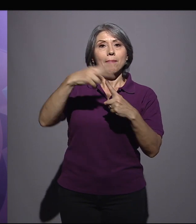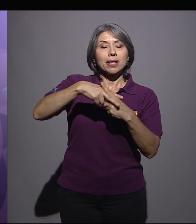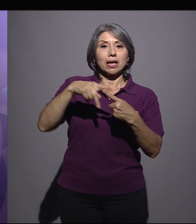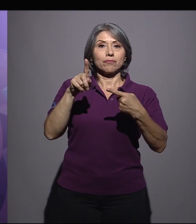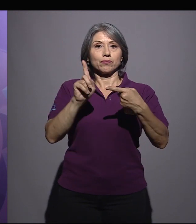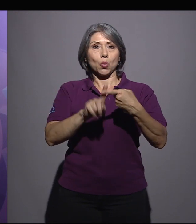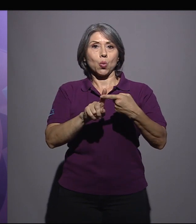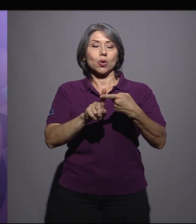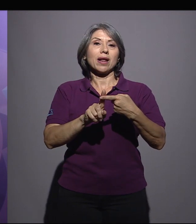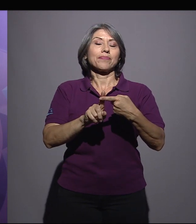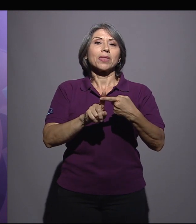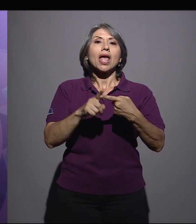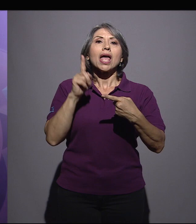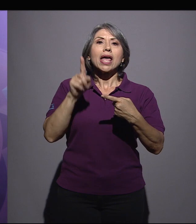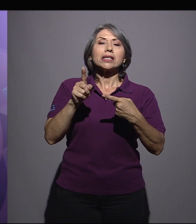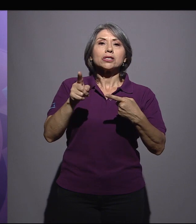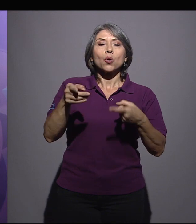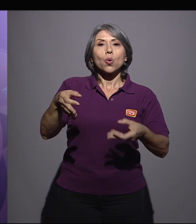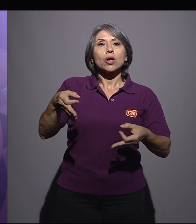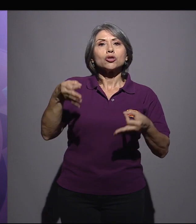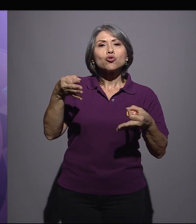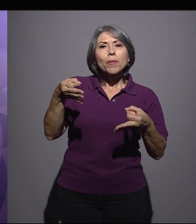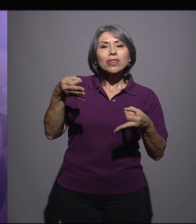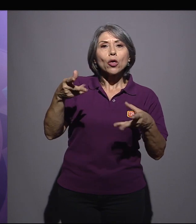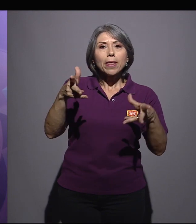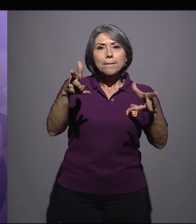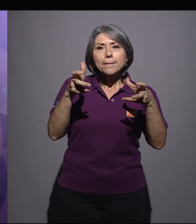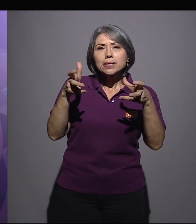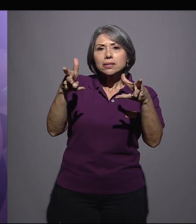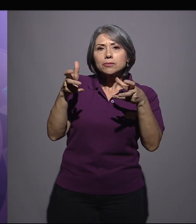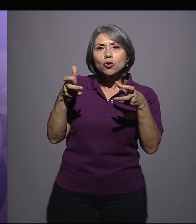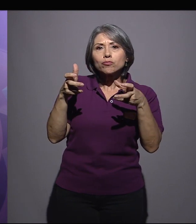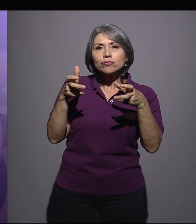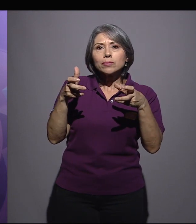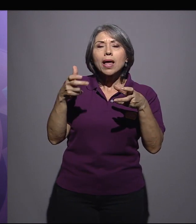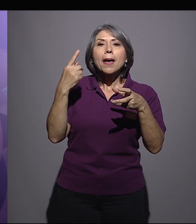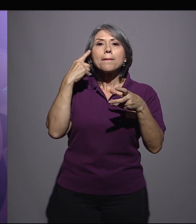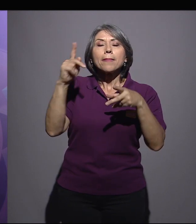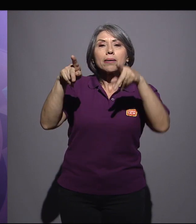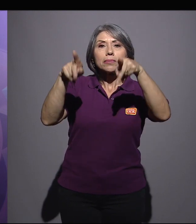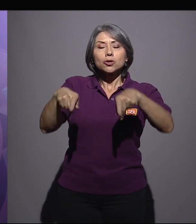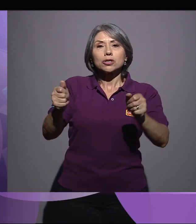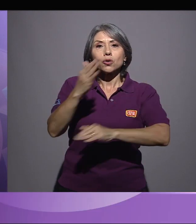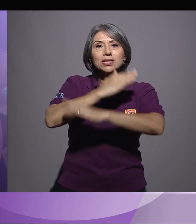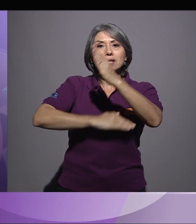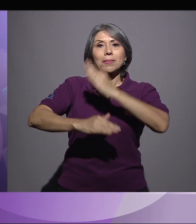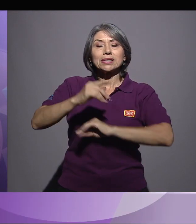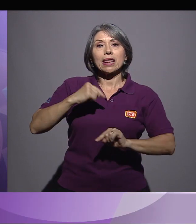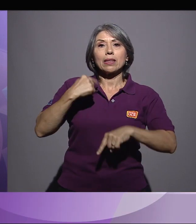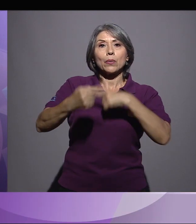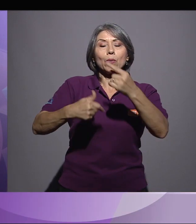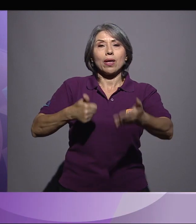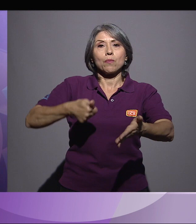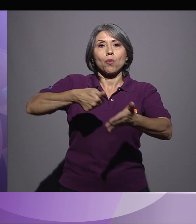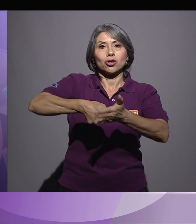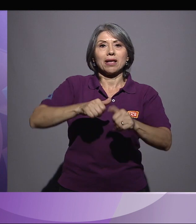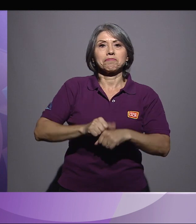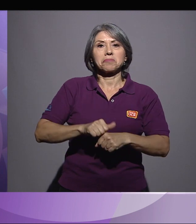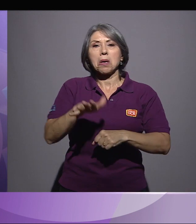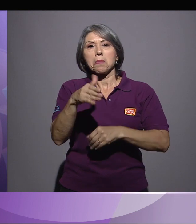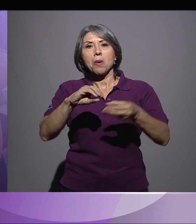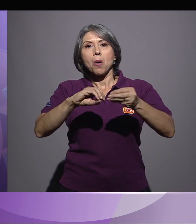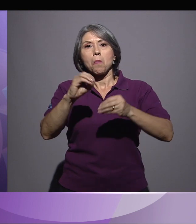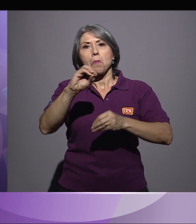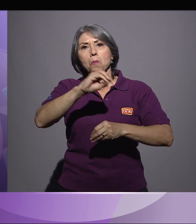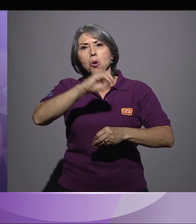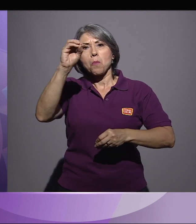el instrumento de percepción, que es dirigido a las personas con discapacidad que ejercen el voto. En total lo aplican a 3 personas en promedio por